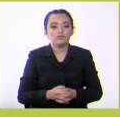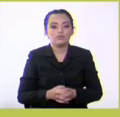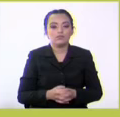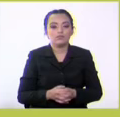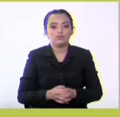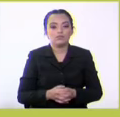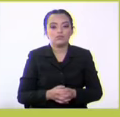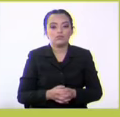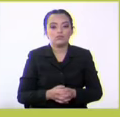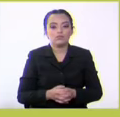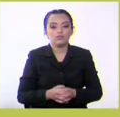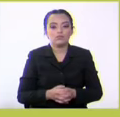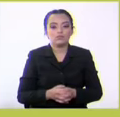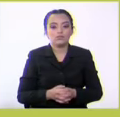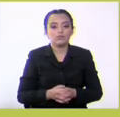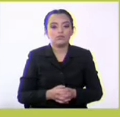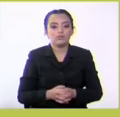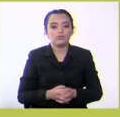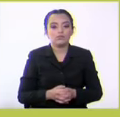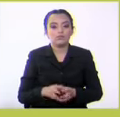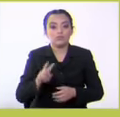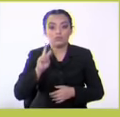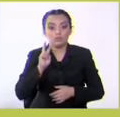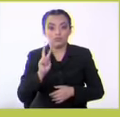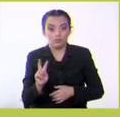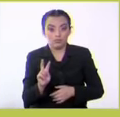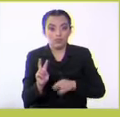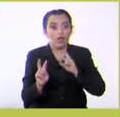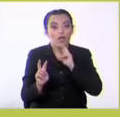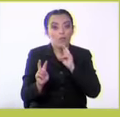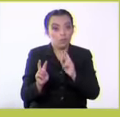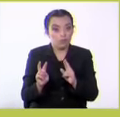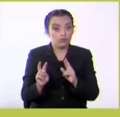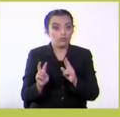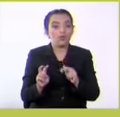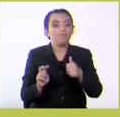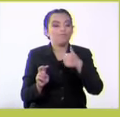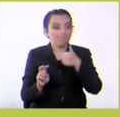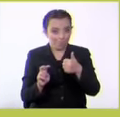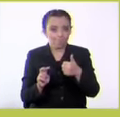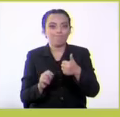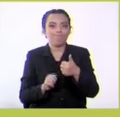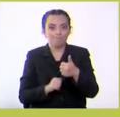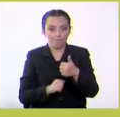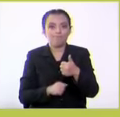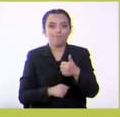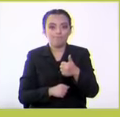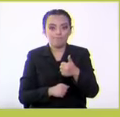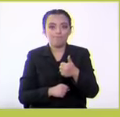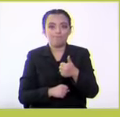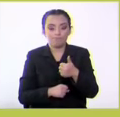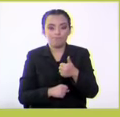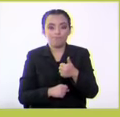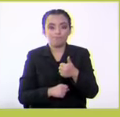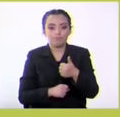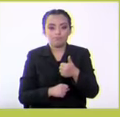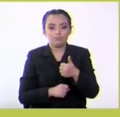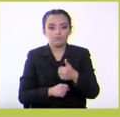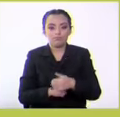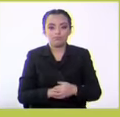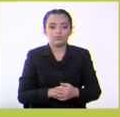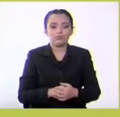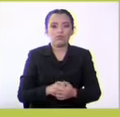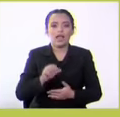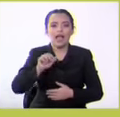Si respondiste cambios genéticos en una población, estás en lo correcto. ¿Qué es un